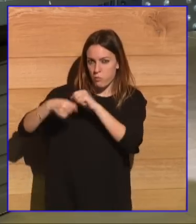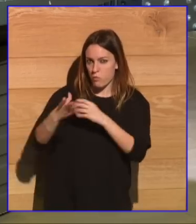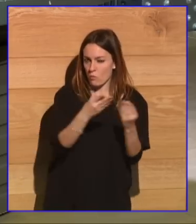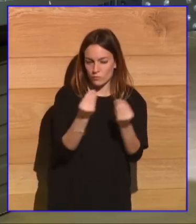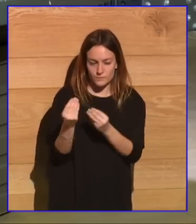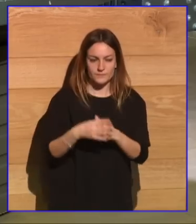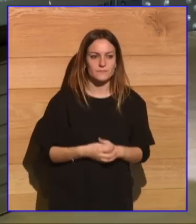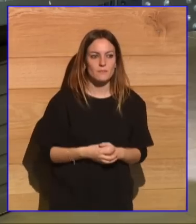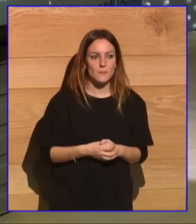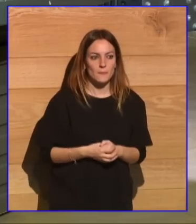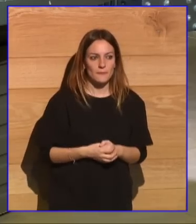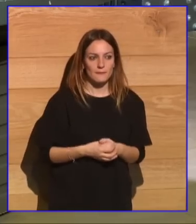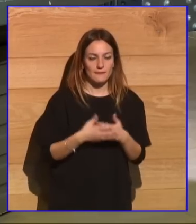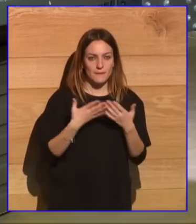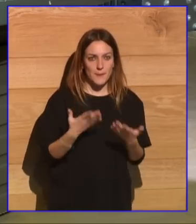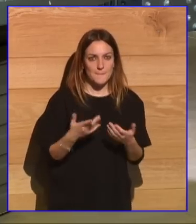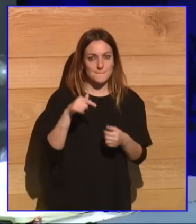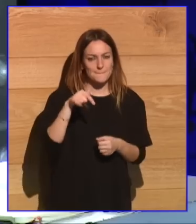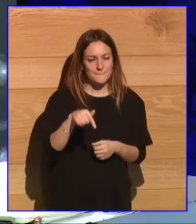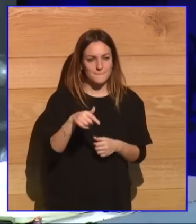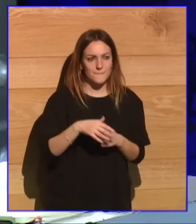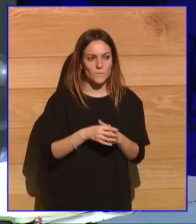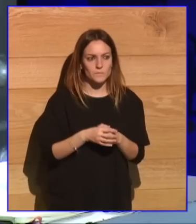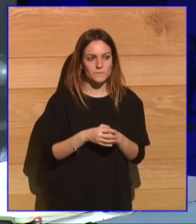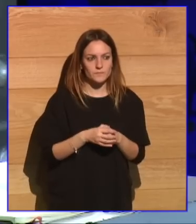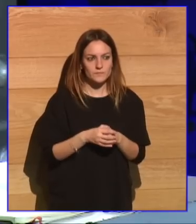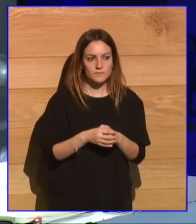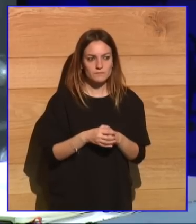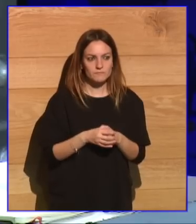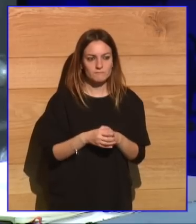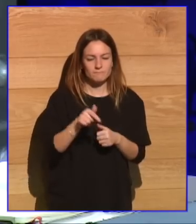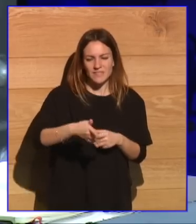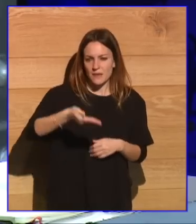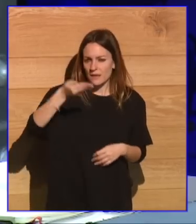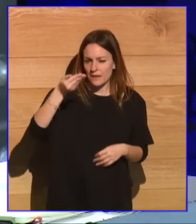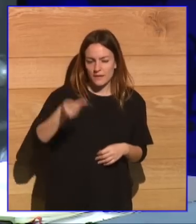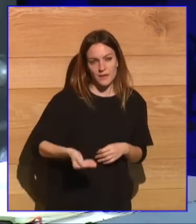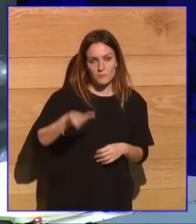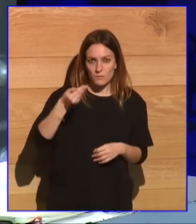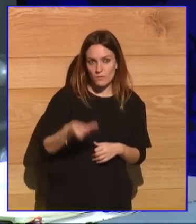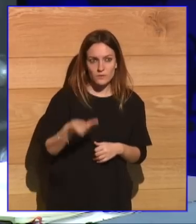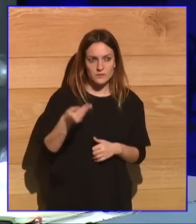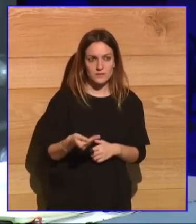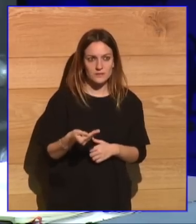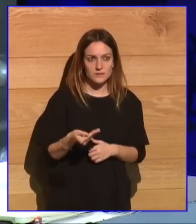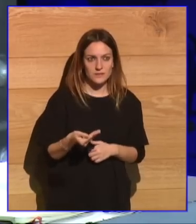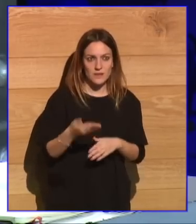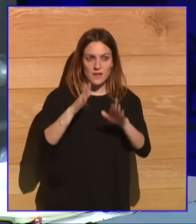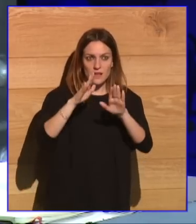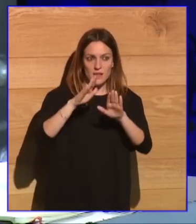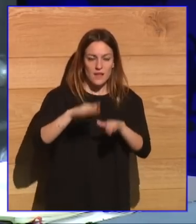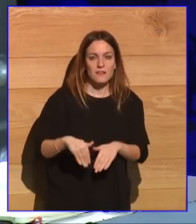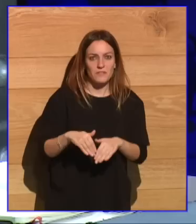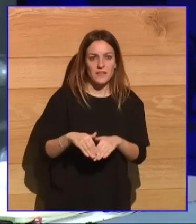etcétera. Y esta obra alcanza tal tamaño y tal categoría que en un momento dado